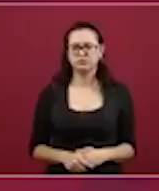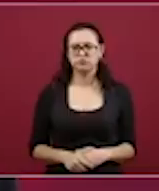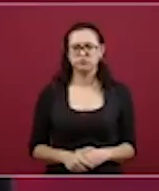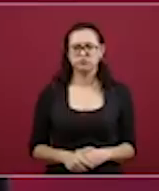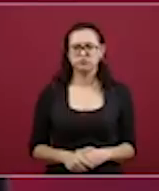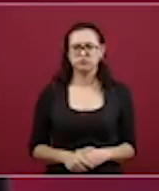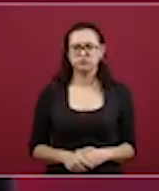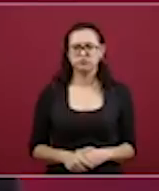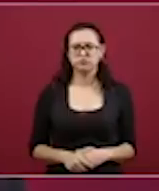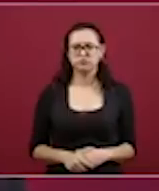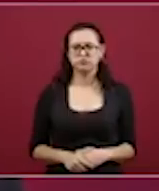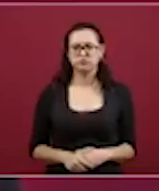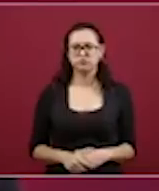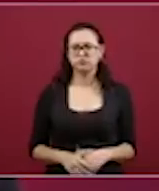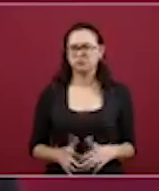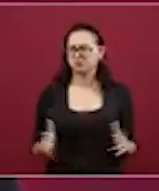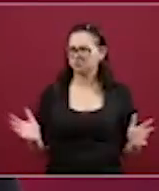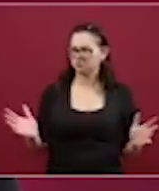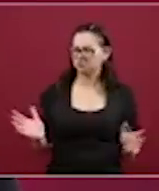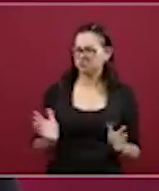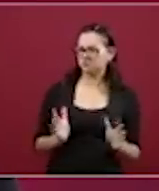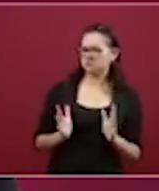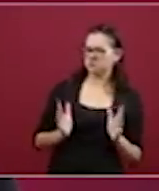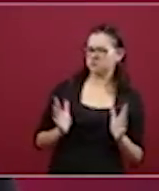parecido a lo que suele pasar,